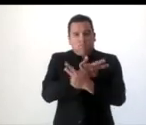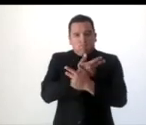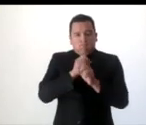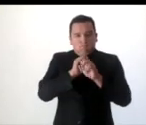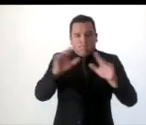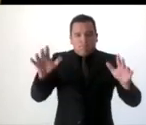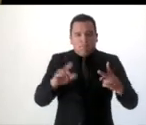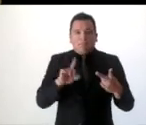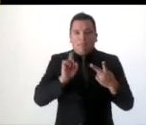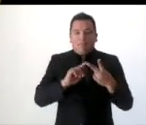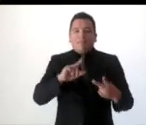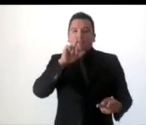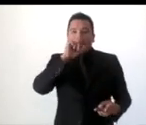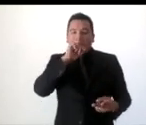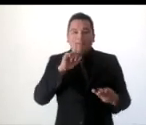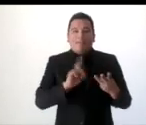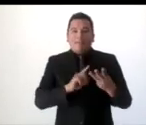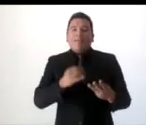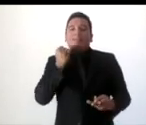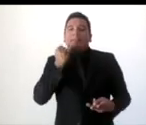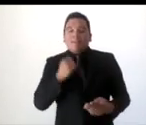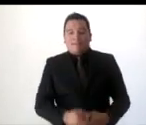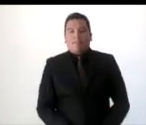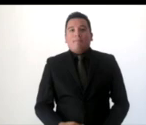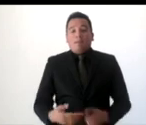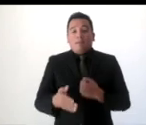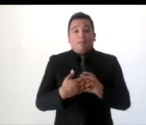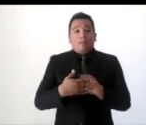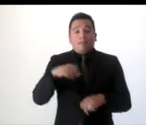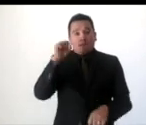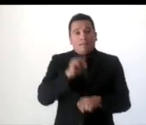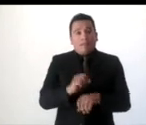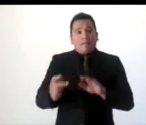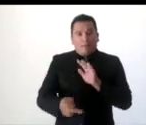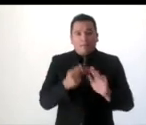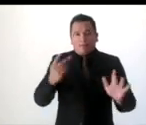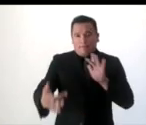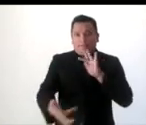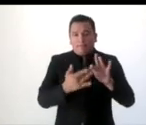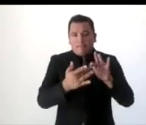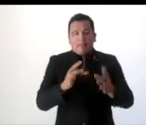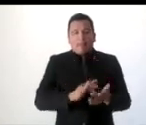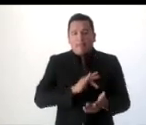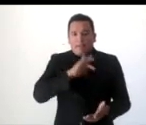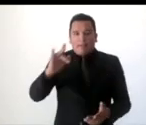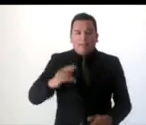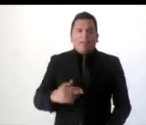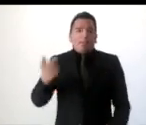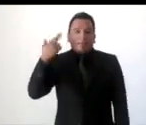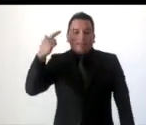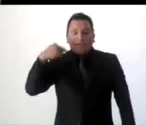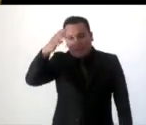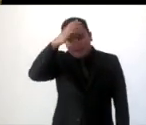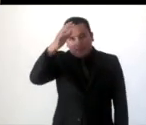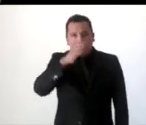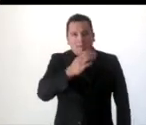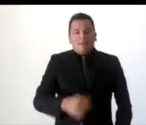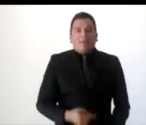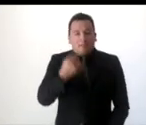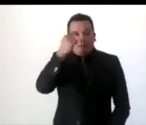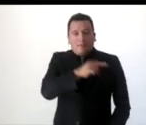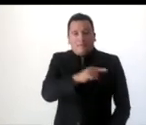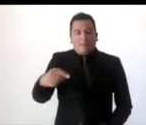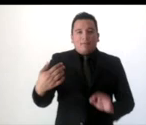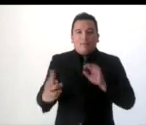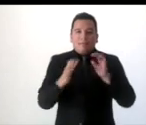Tenemos el Twitter y también tenemos el Instagram. Nos escuchamos la próxima semana. Agradecemos a la Red Estatal de Radio por esta oportunidad de estar